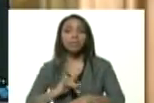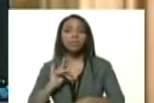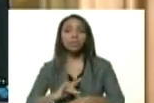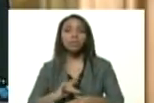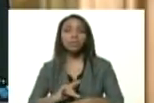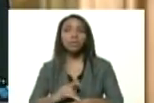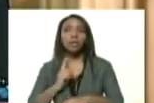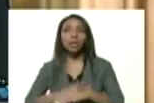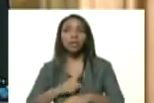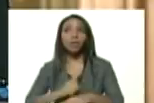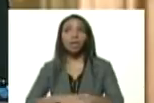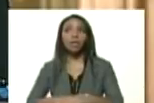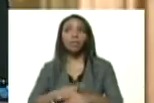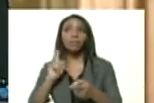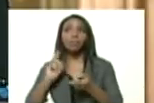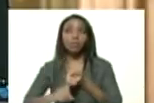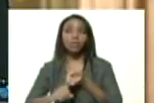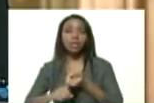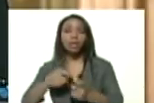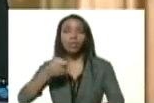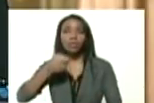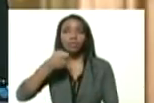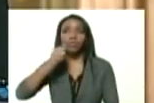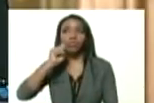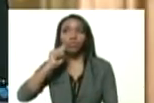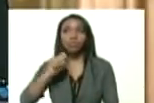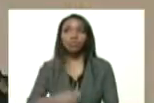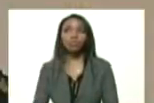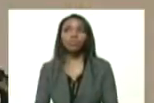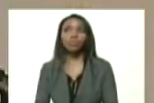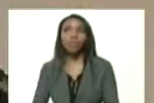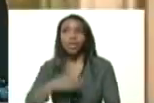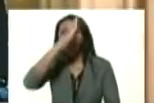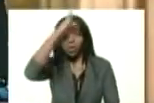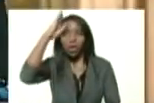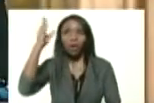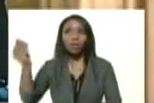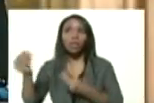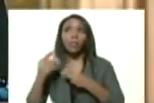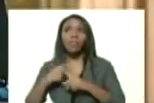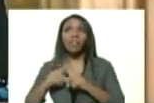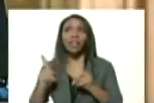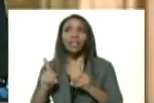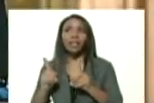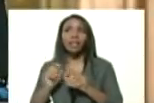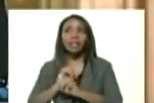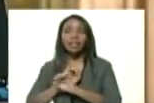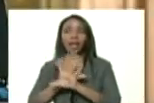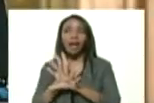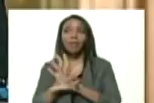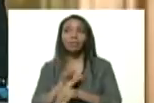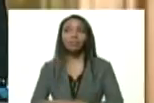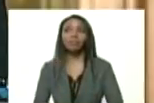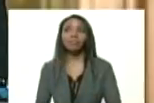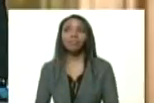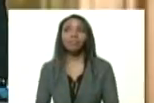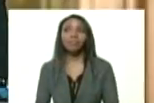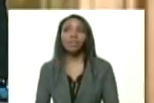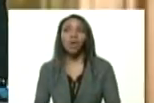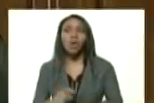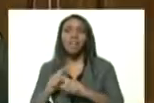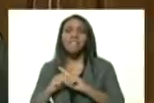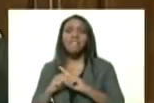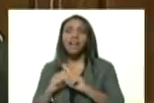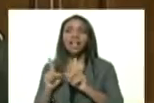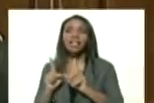brasilia de la infusión del malojillo diosdado yo tenemos una diferencia tenemos que declararlas una diferencia